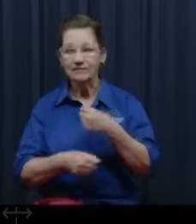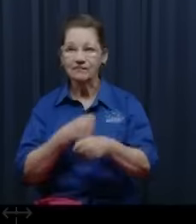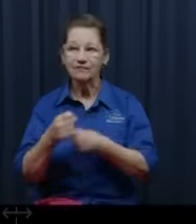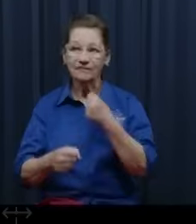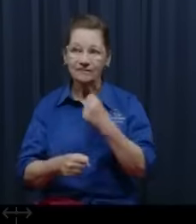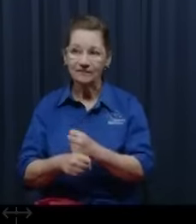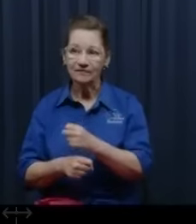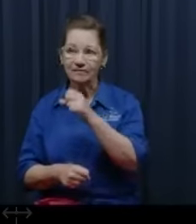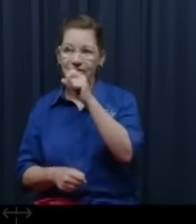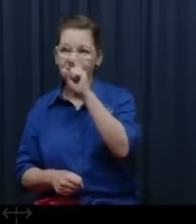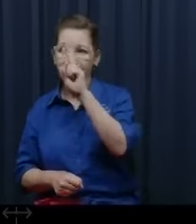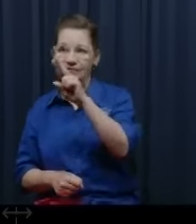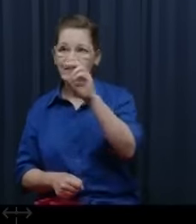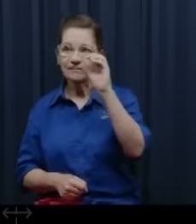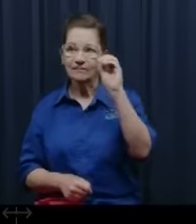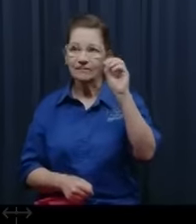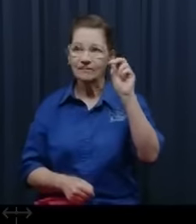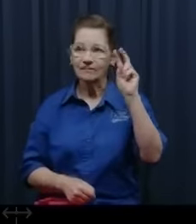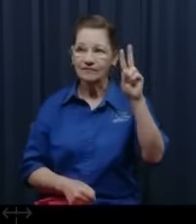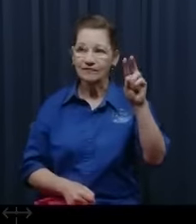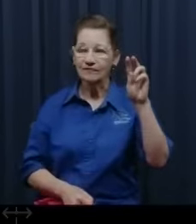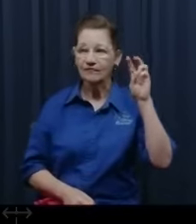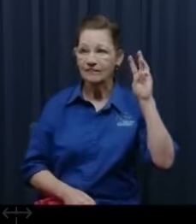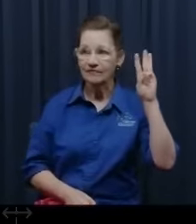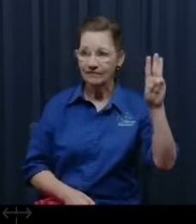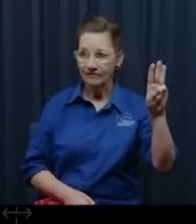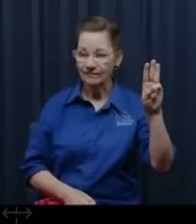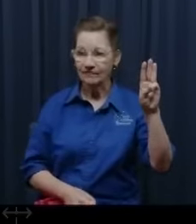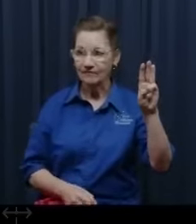2023 en el año 2023